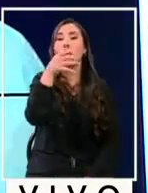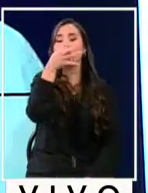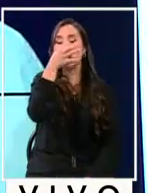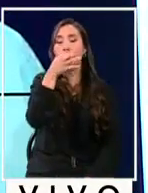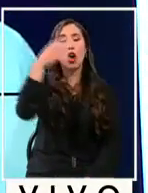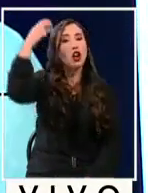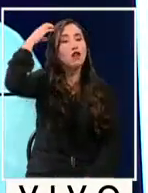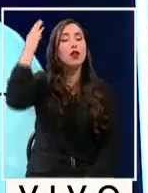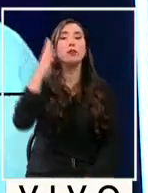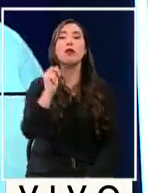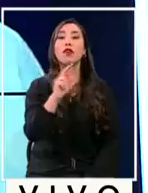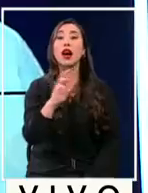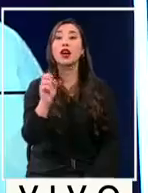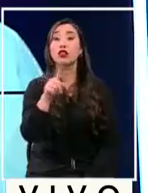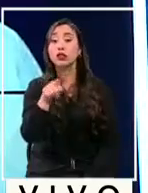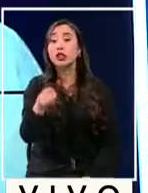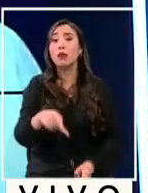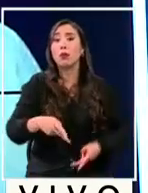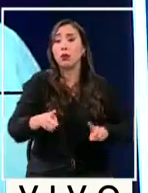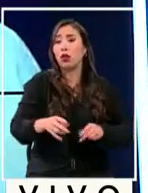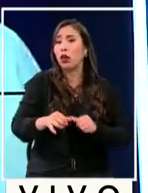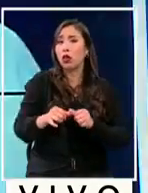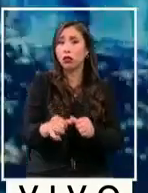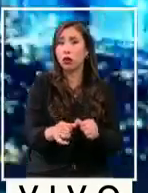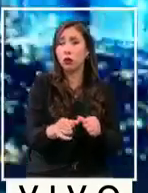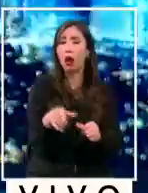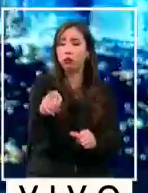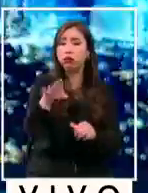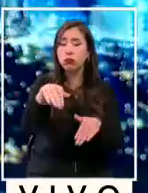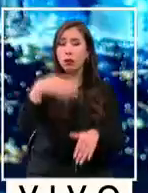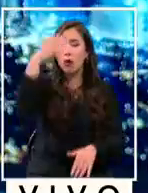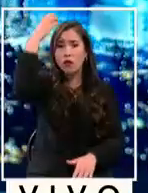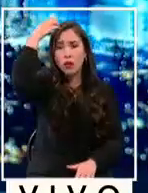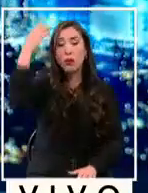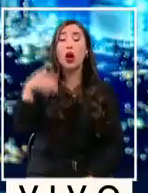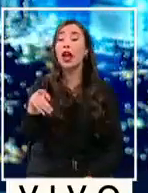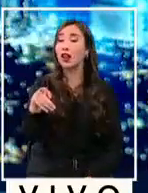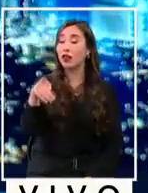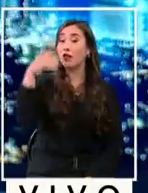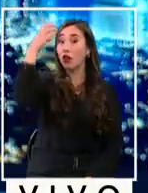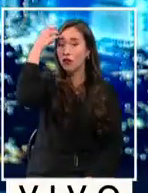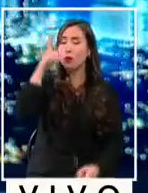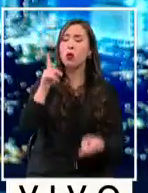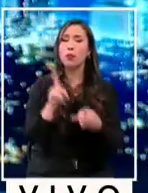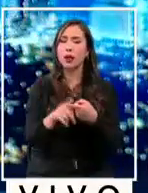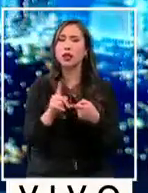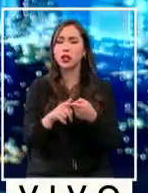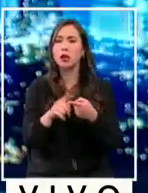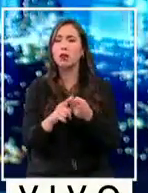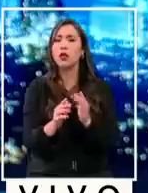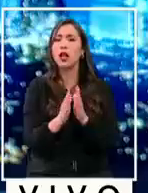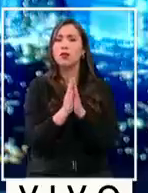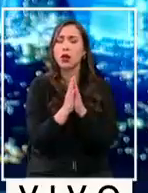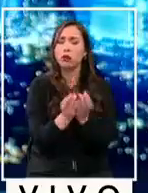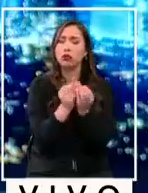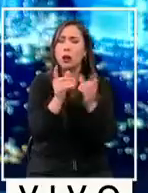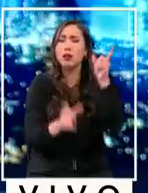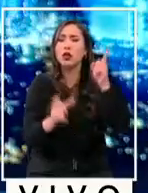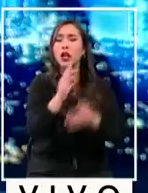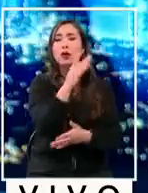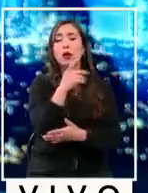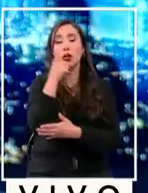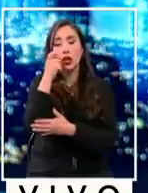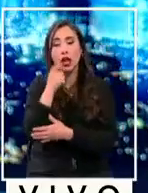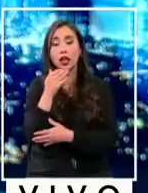Juan Barros, y ha permitido que siga ahí. El cuestionado obispo participó hoy de la multitudinaria misa en el Parque O'Higgins y de